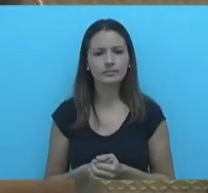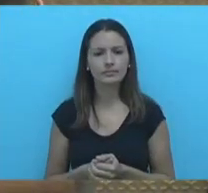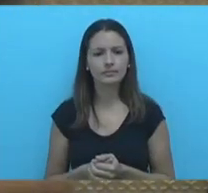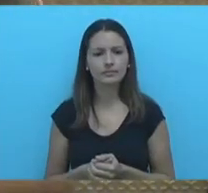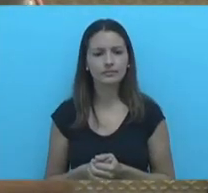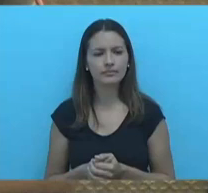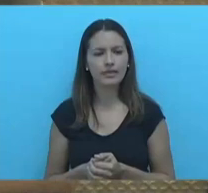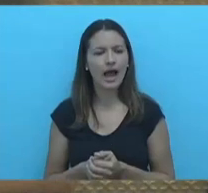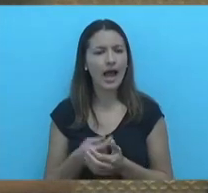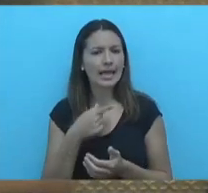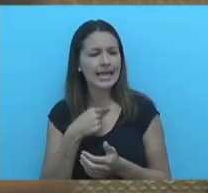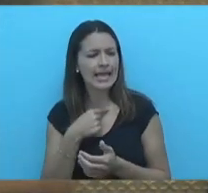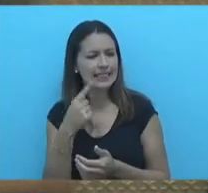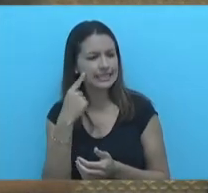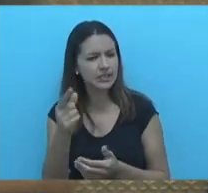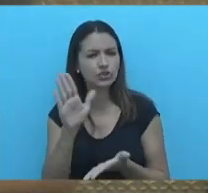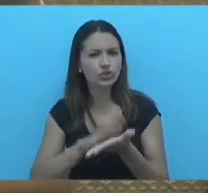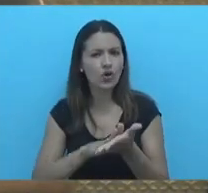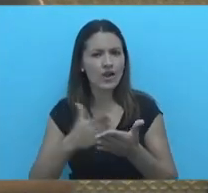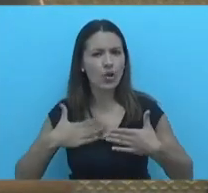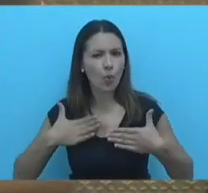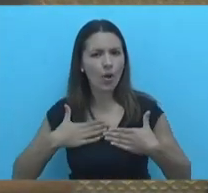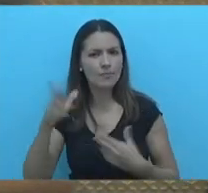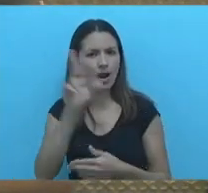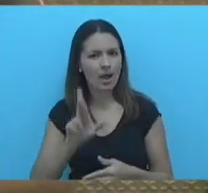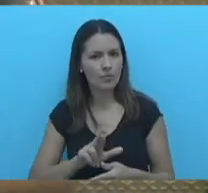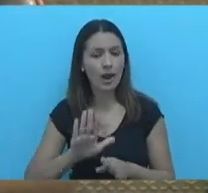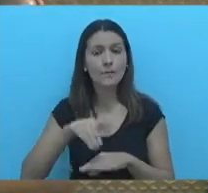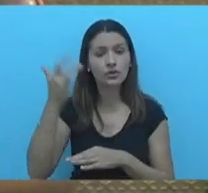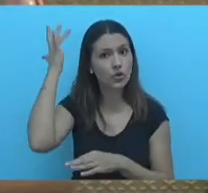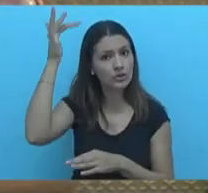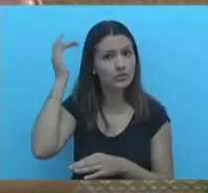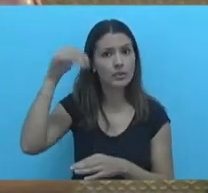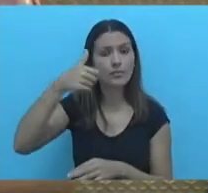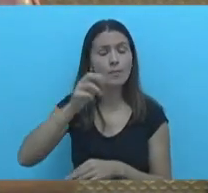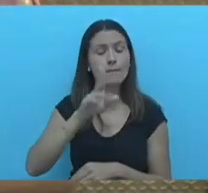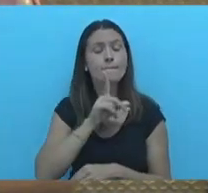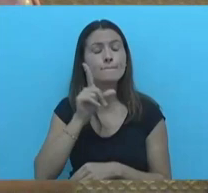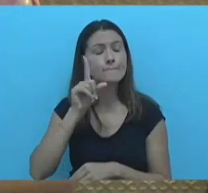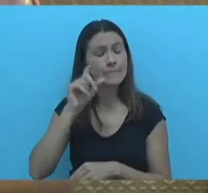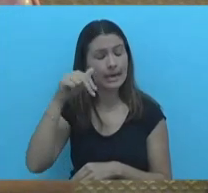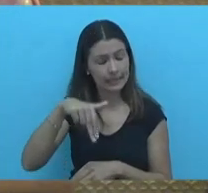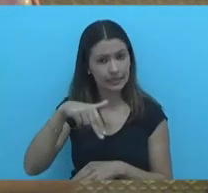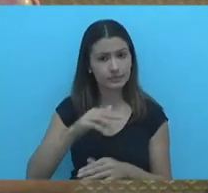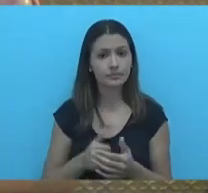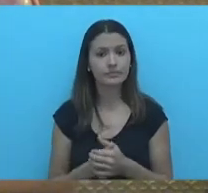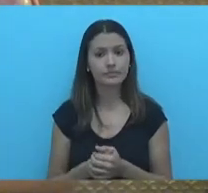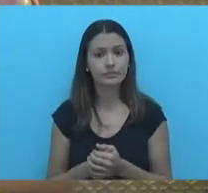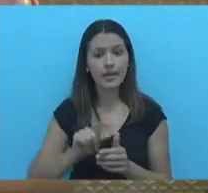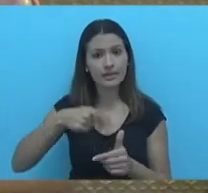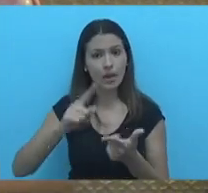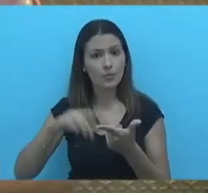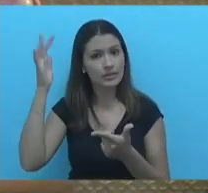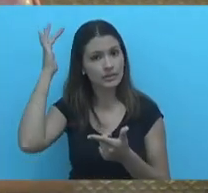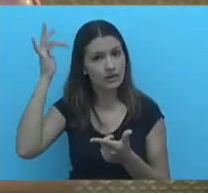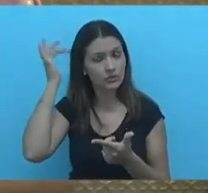cuerpo de la mujer. Por eso, el arzobispo Martín y después, nada menos que Arancedo, que